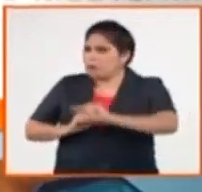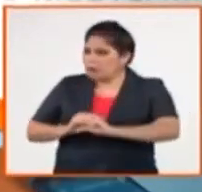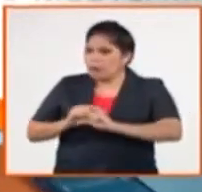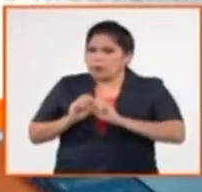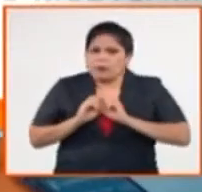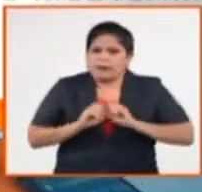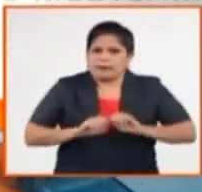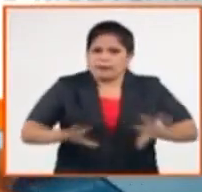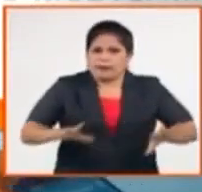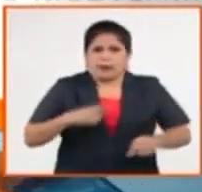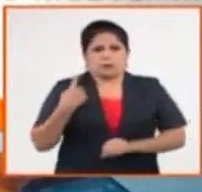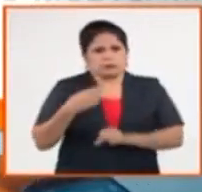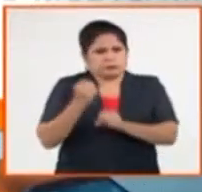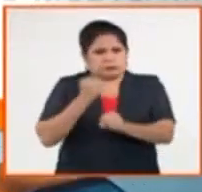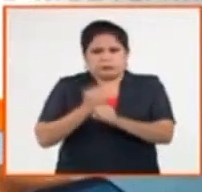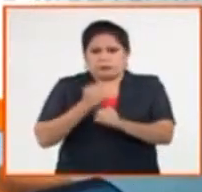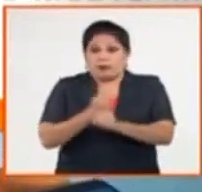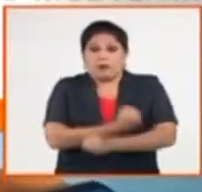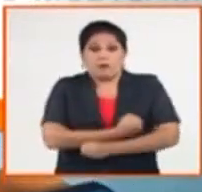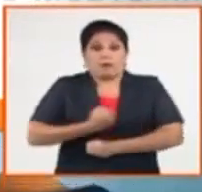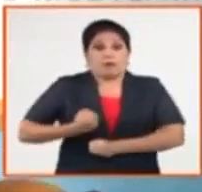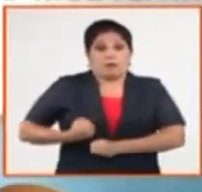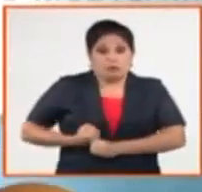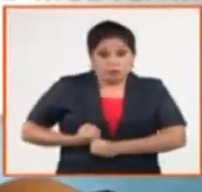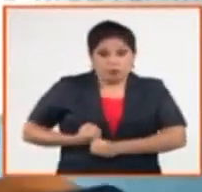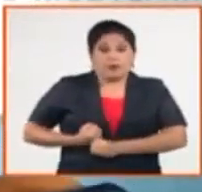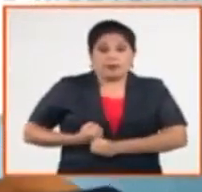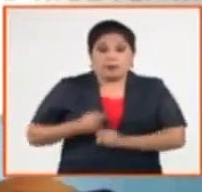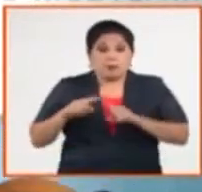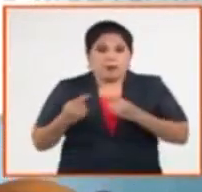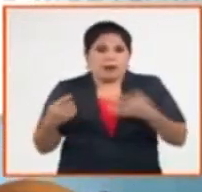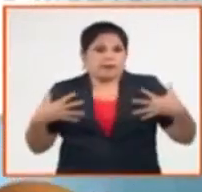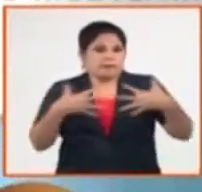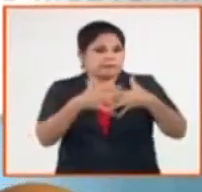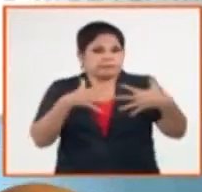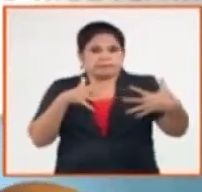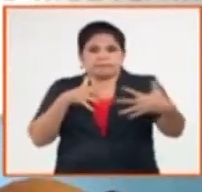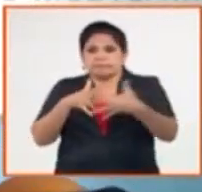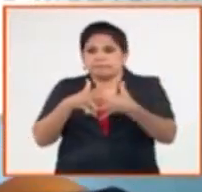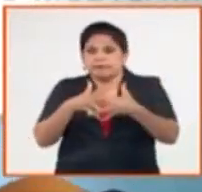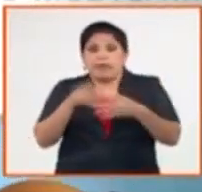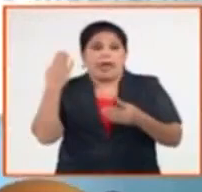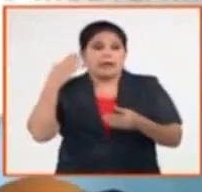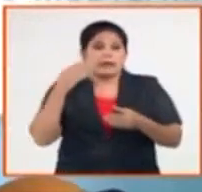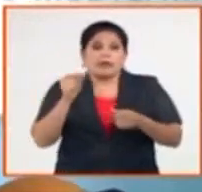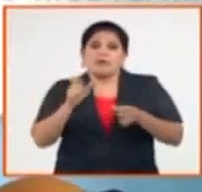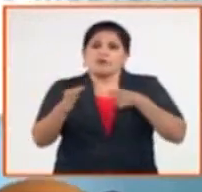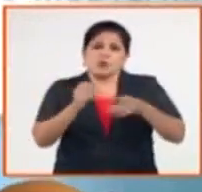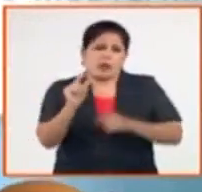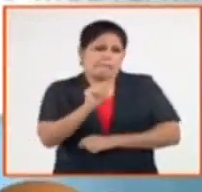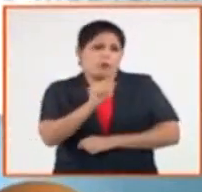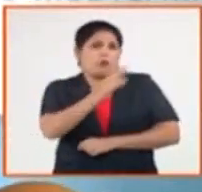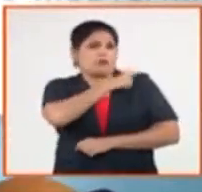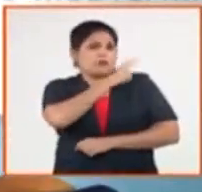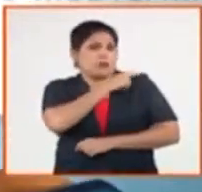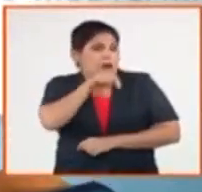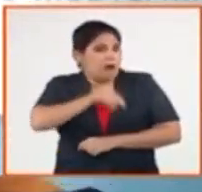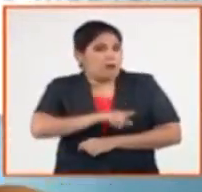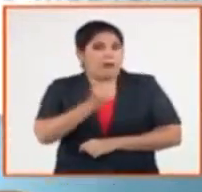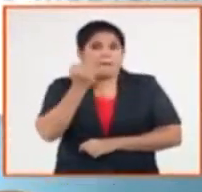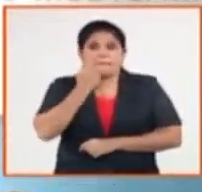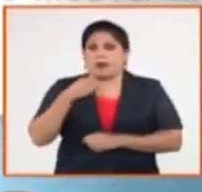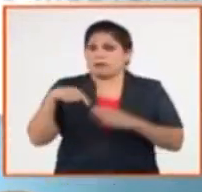día a un operador logístico con muchas más funciones y lo demuestra cada